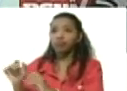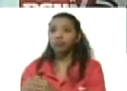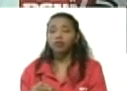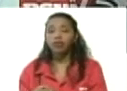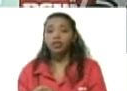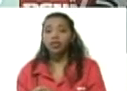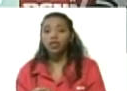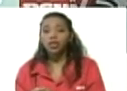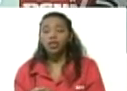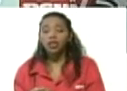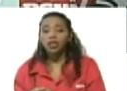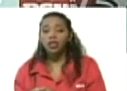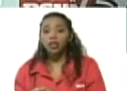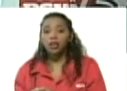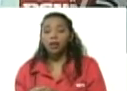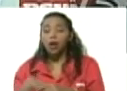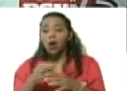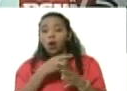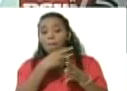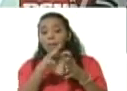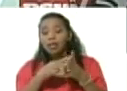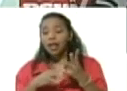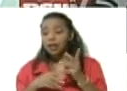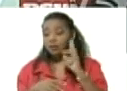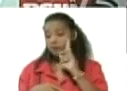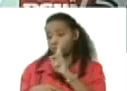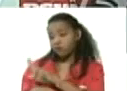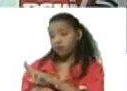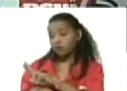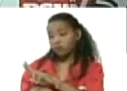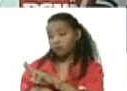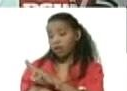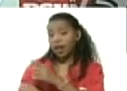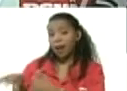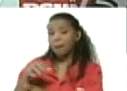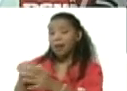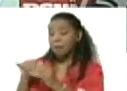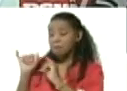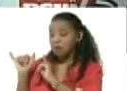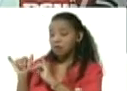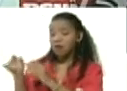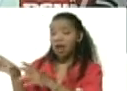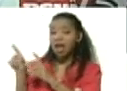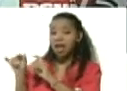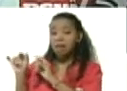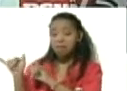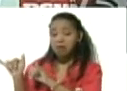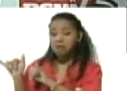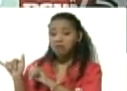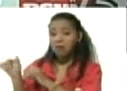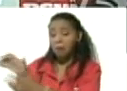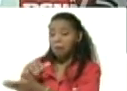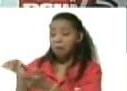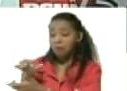insumos de toda esa pelea entre ellos, y no nos sorprende. Con respecto al,